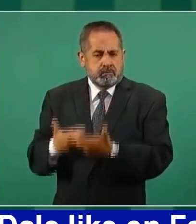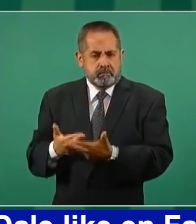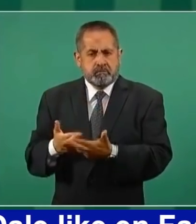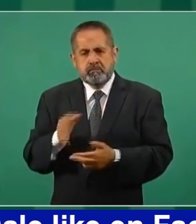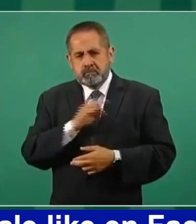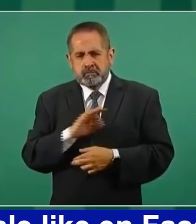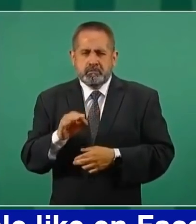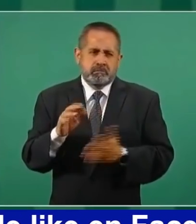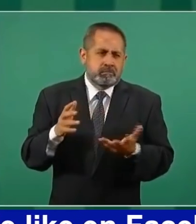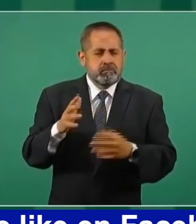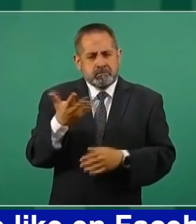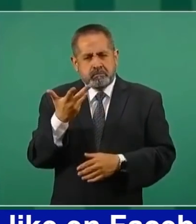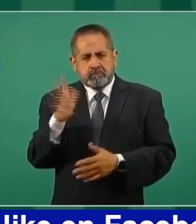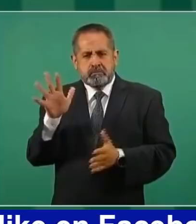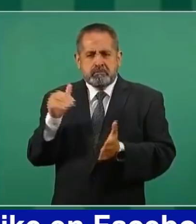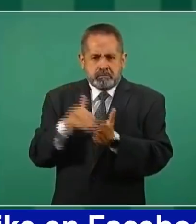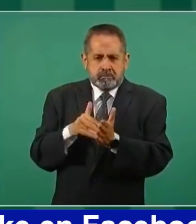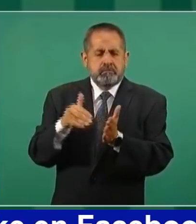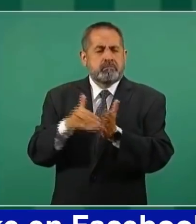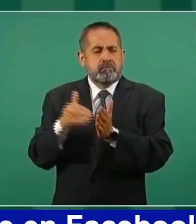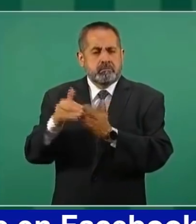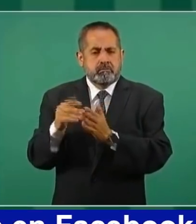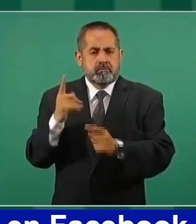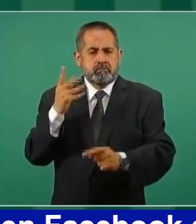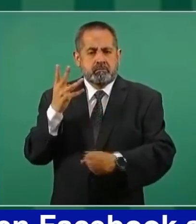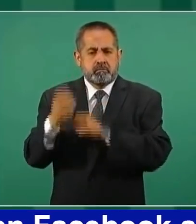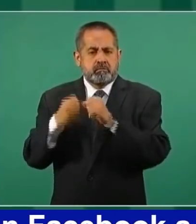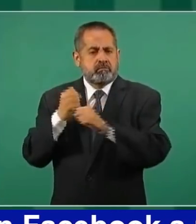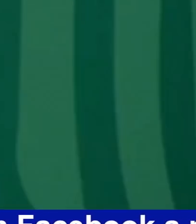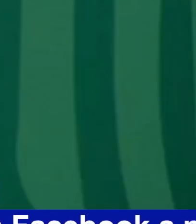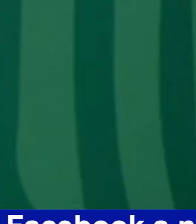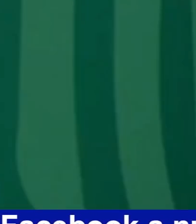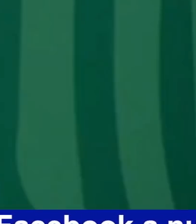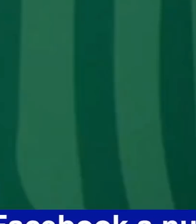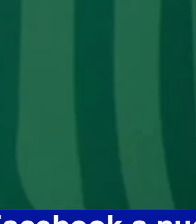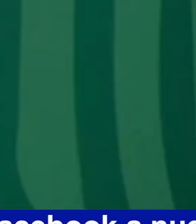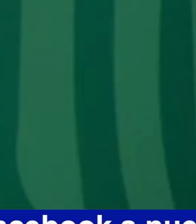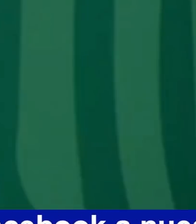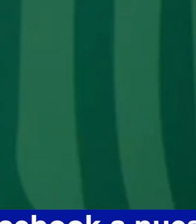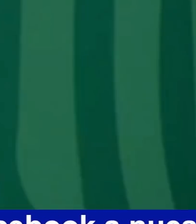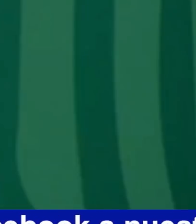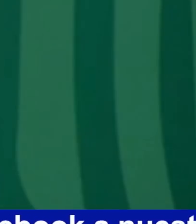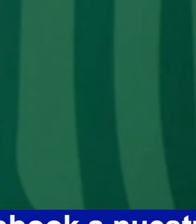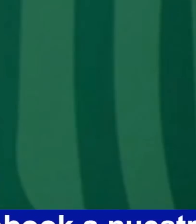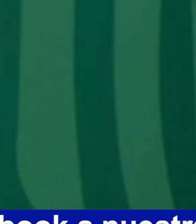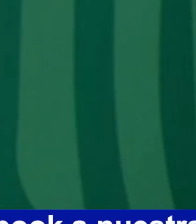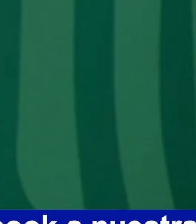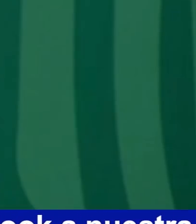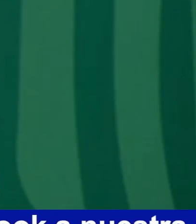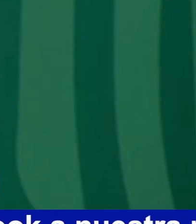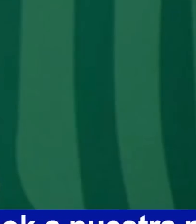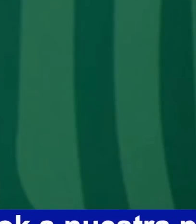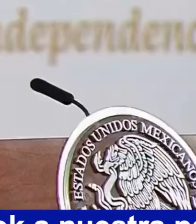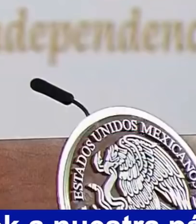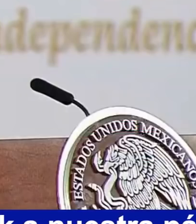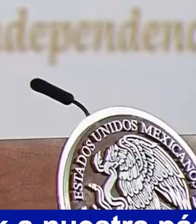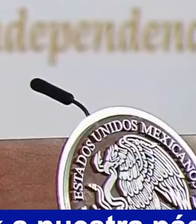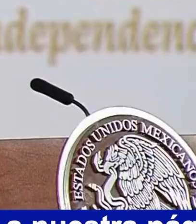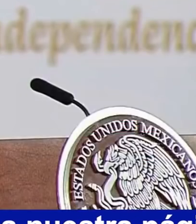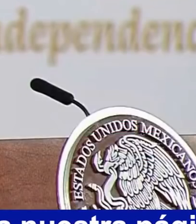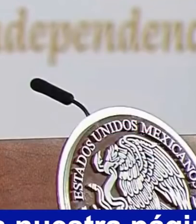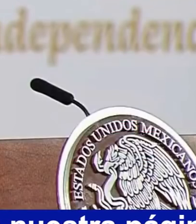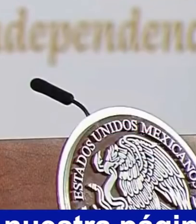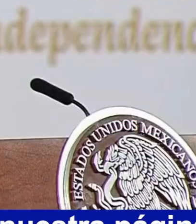que son como 10,000 millones en los 4 años. Con estos 10,000 millones vamos